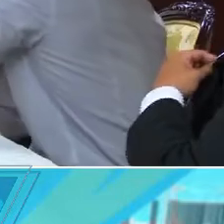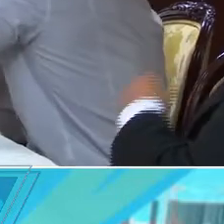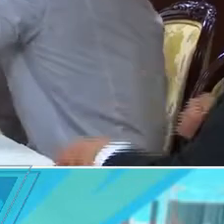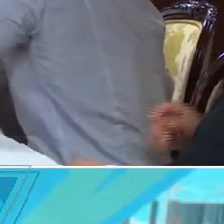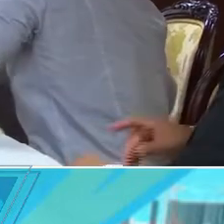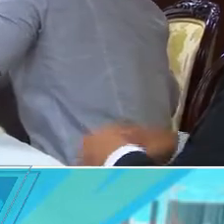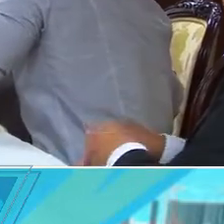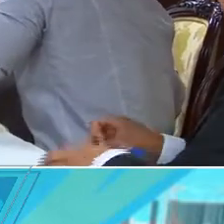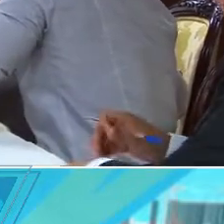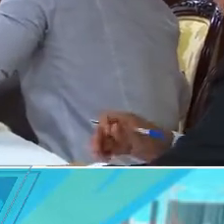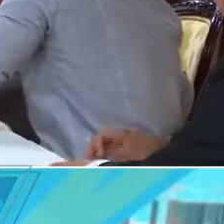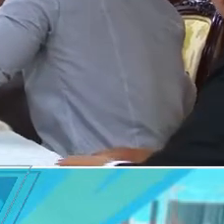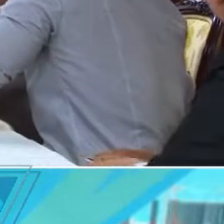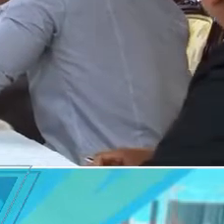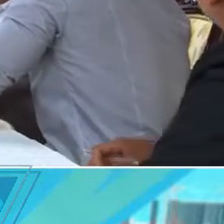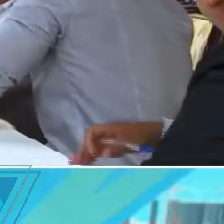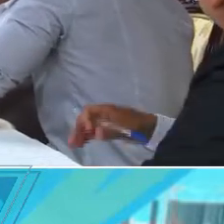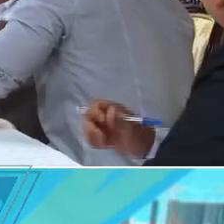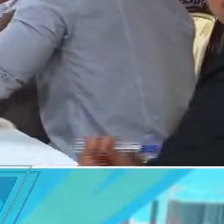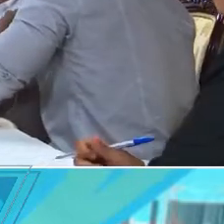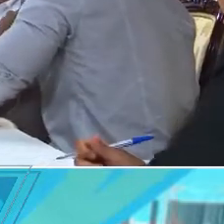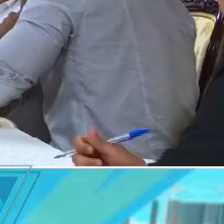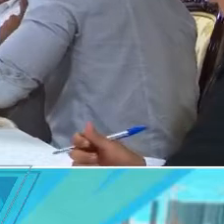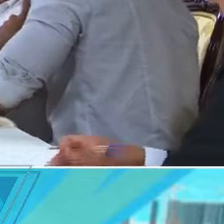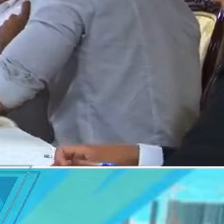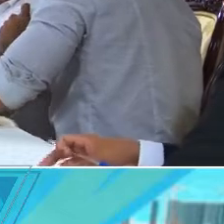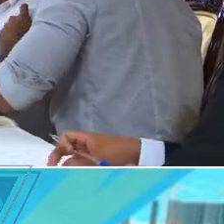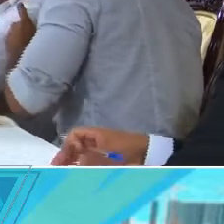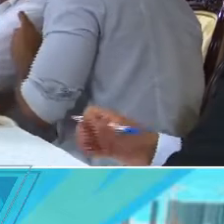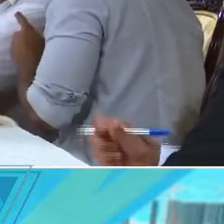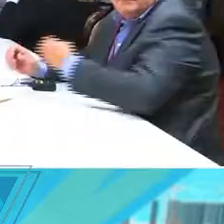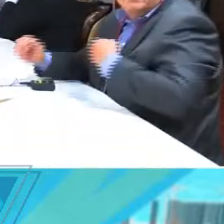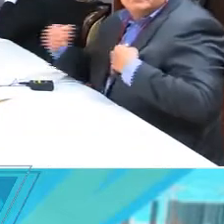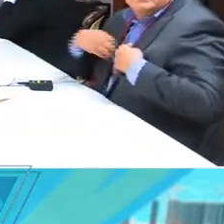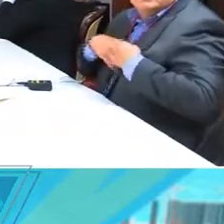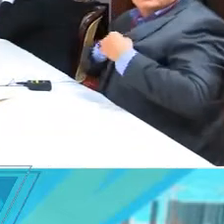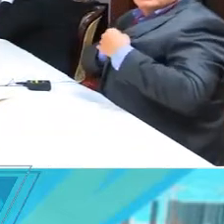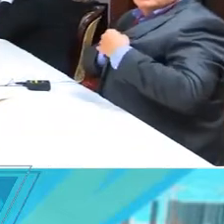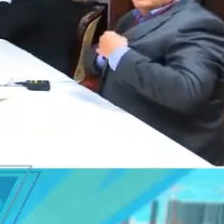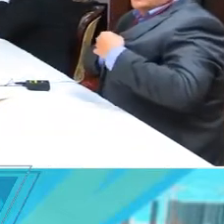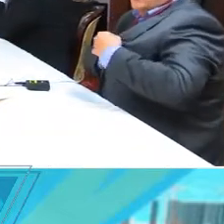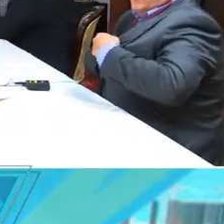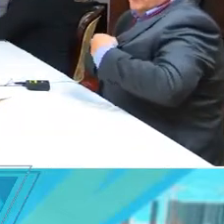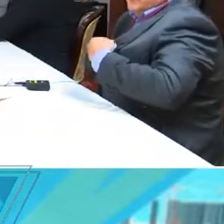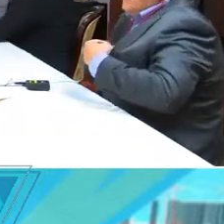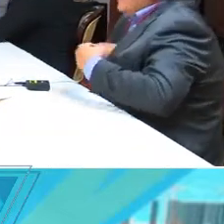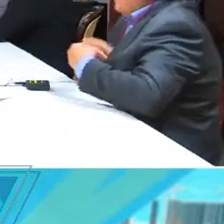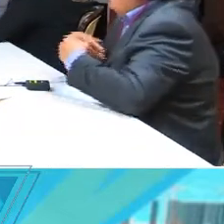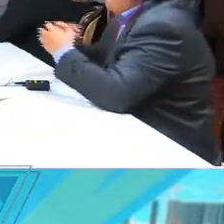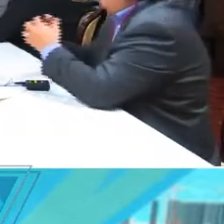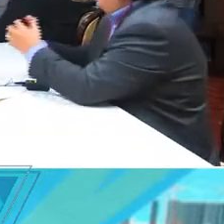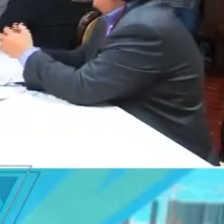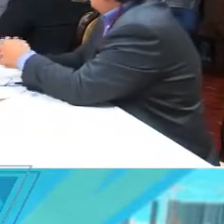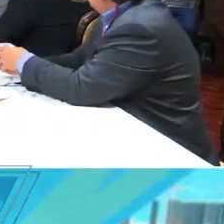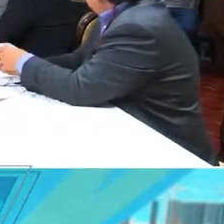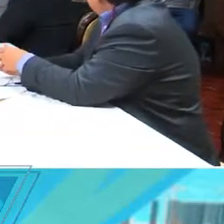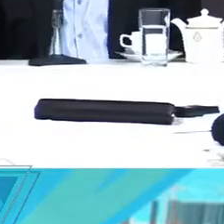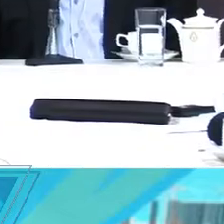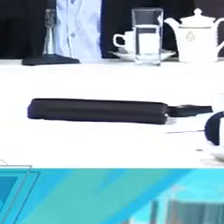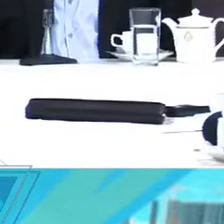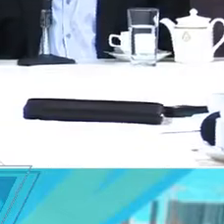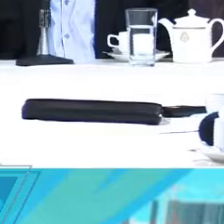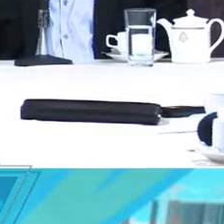el propósito era estabilizar la economía. En este momento estamos en una coyuntura de un déficit que